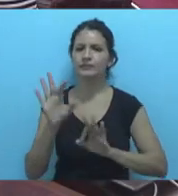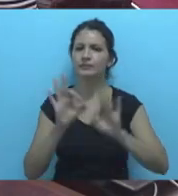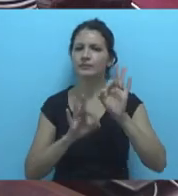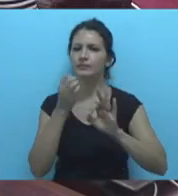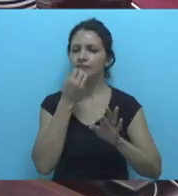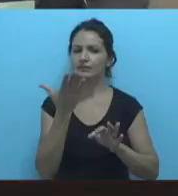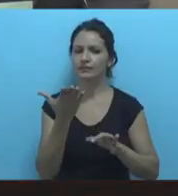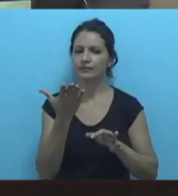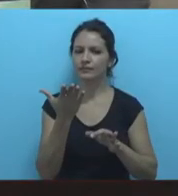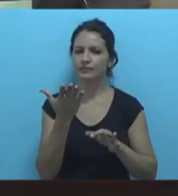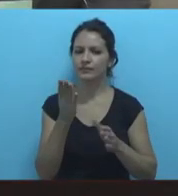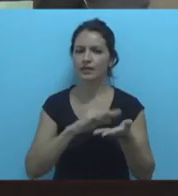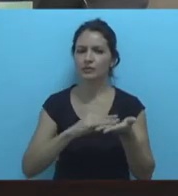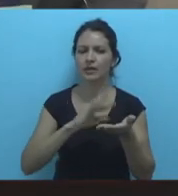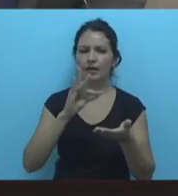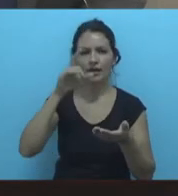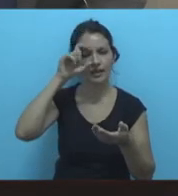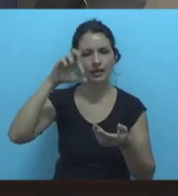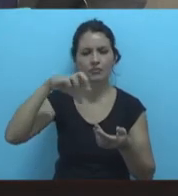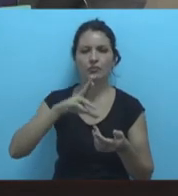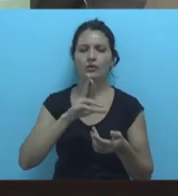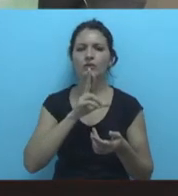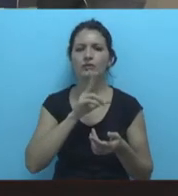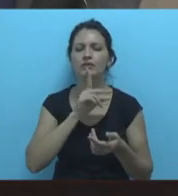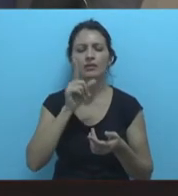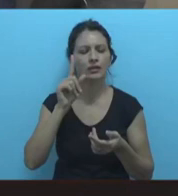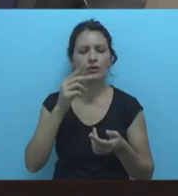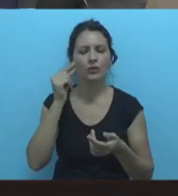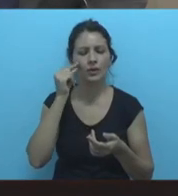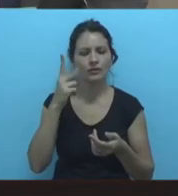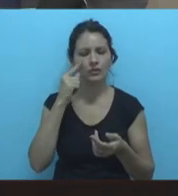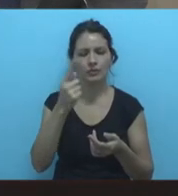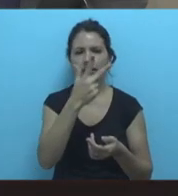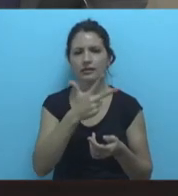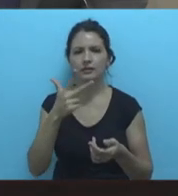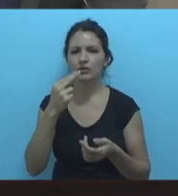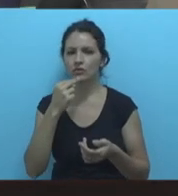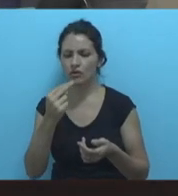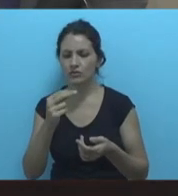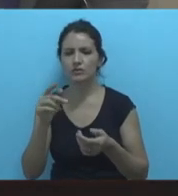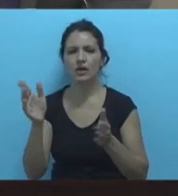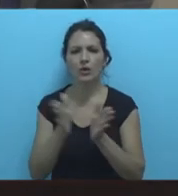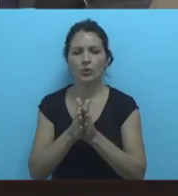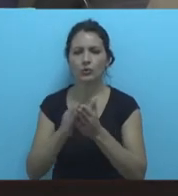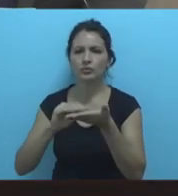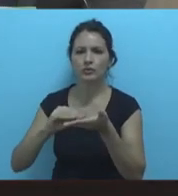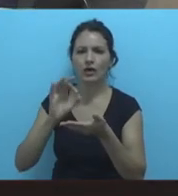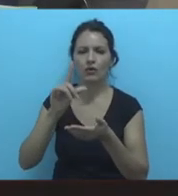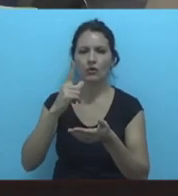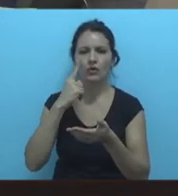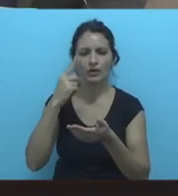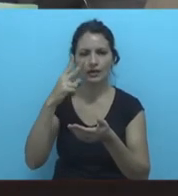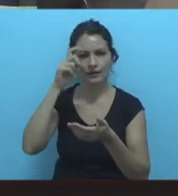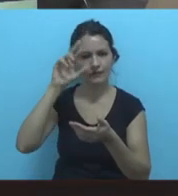Proyecto de declaración del diputado de Ponti, 42.311, lleva la firma acompañante de diputado Olivera, Busato,